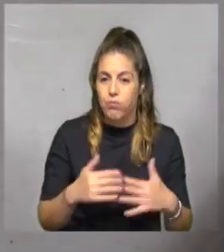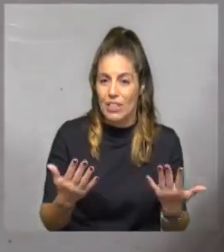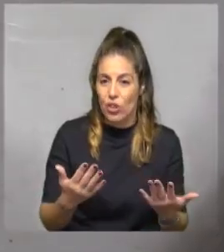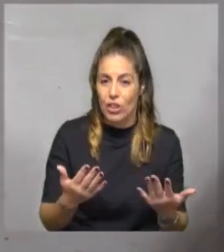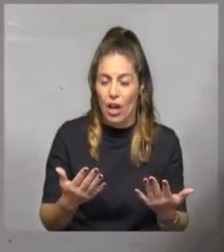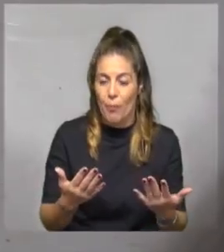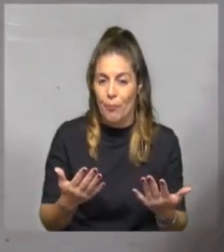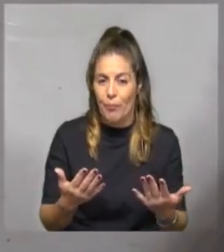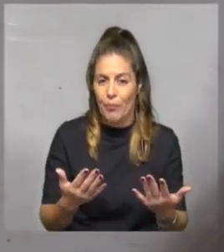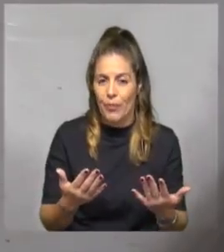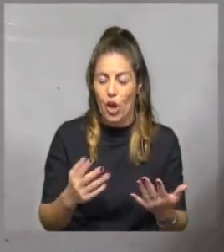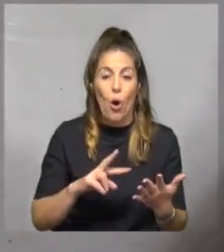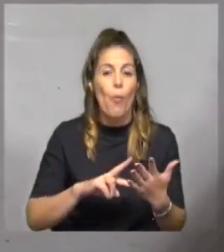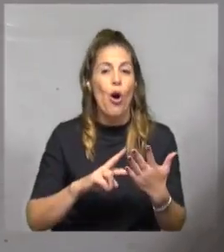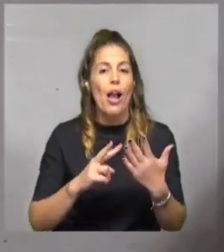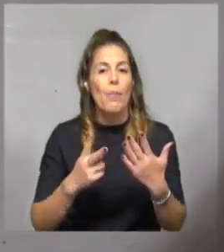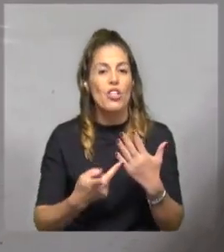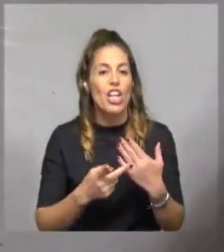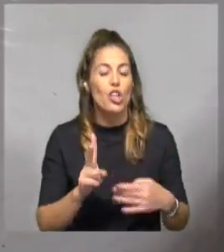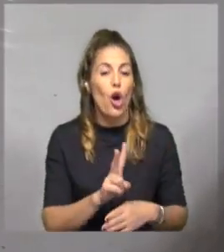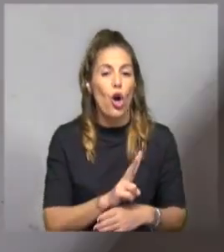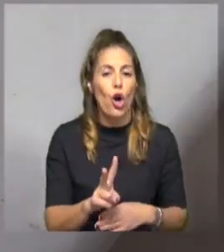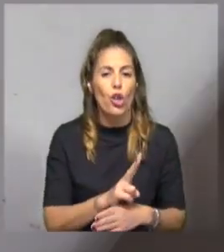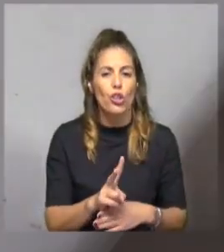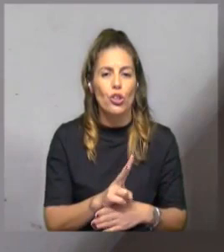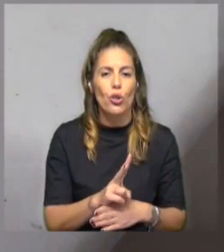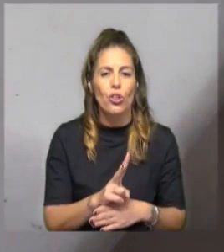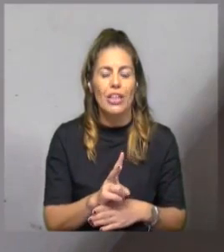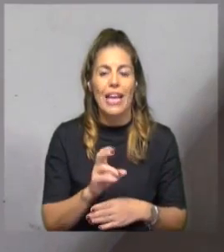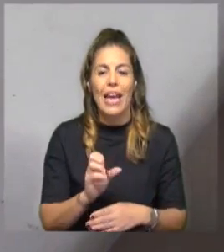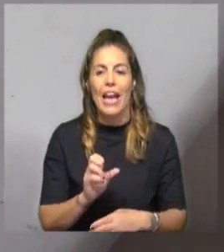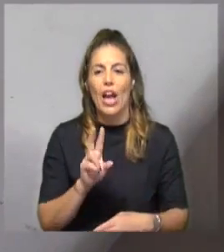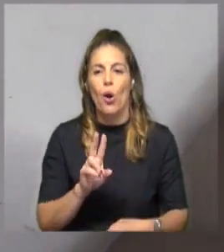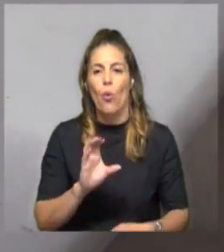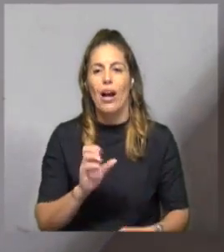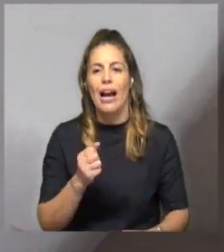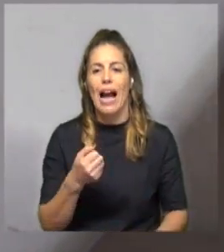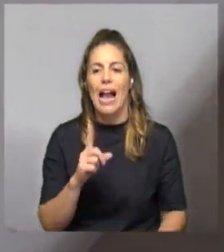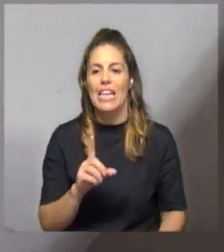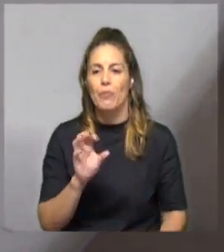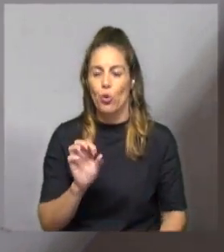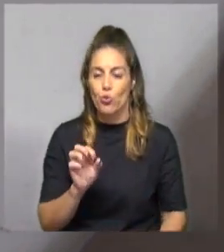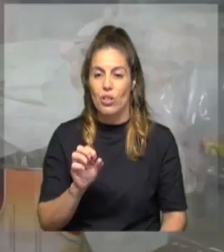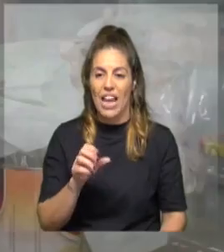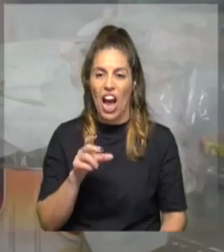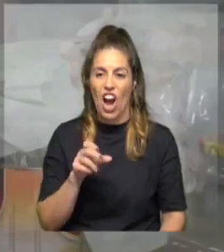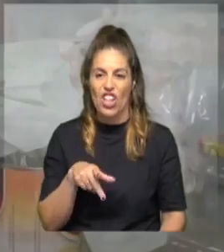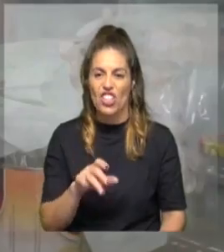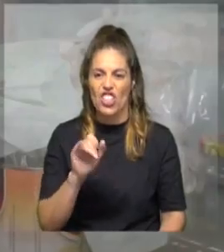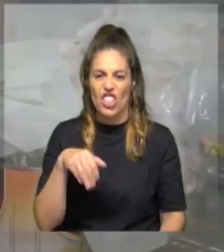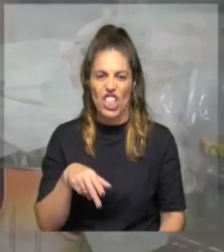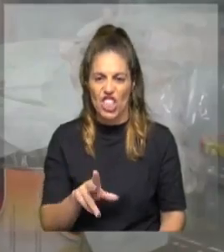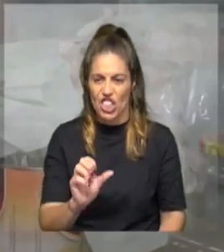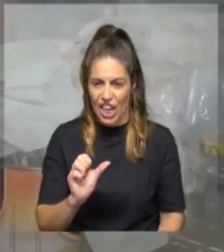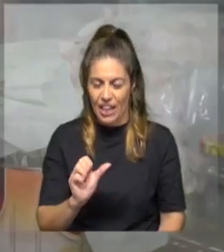fue el proyecto del control de la chincha del eucaliptus, la idea original partió de una